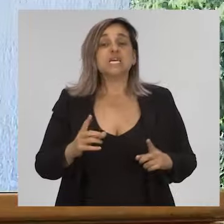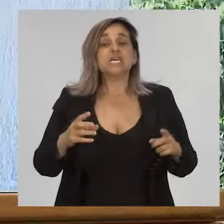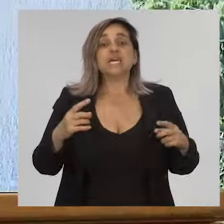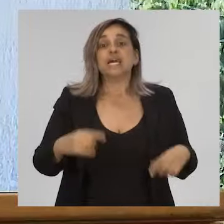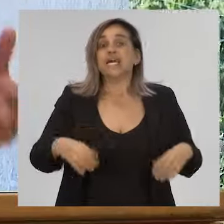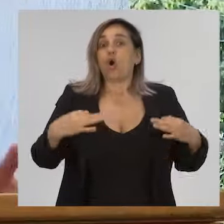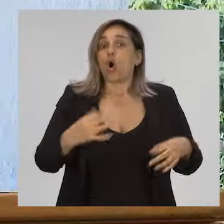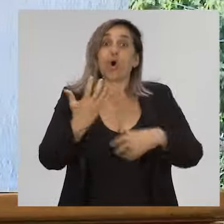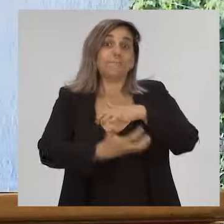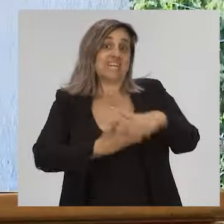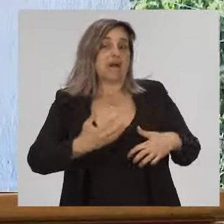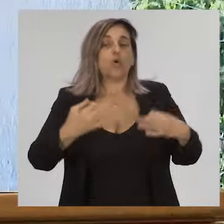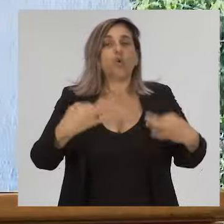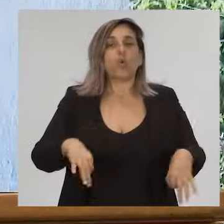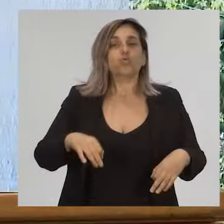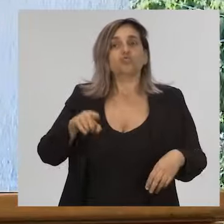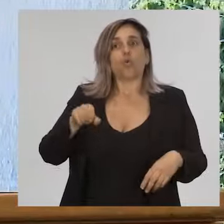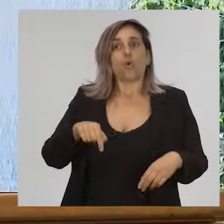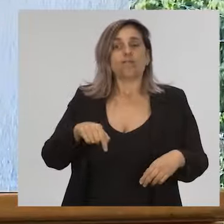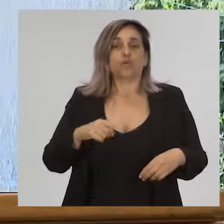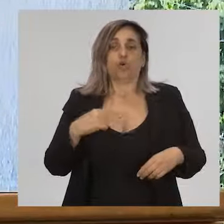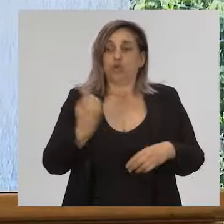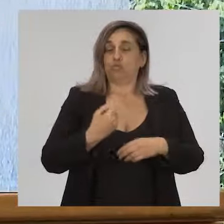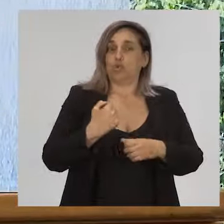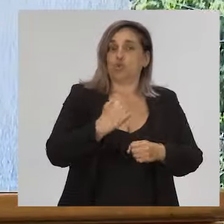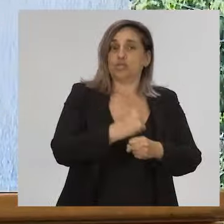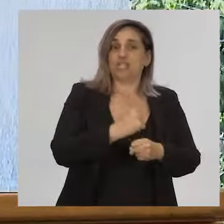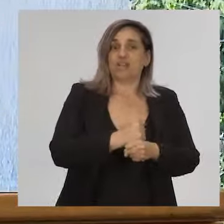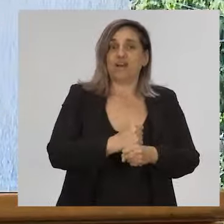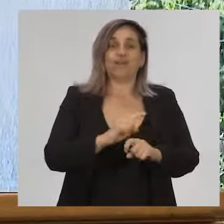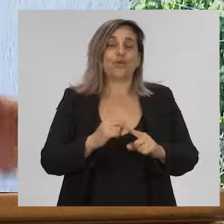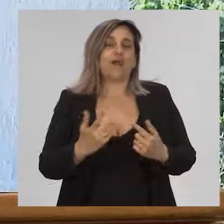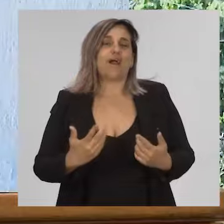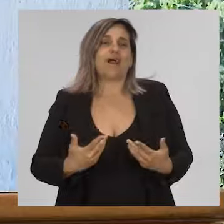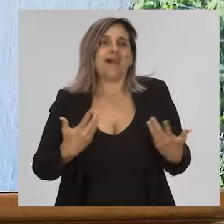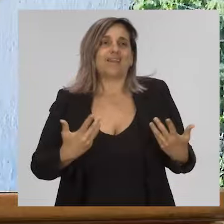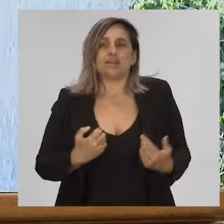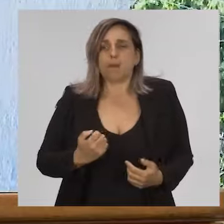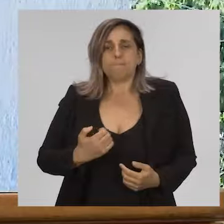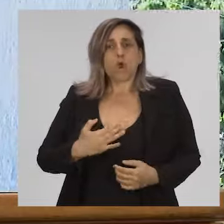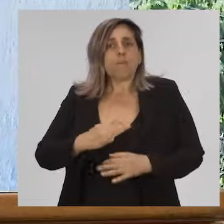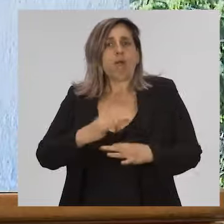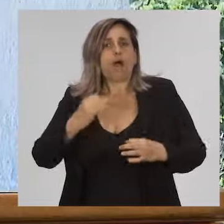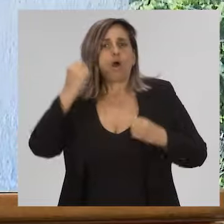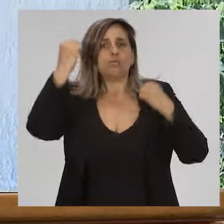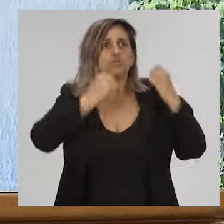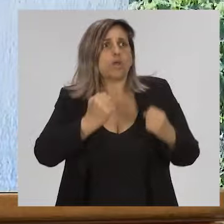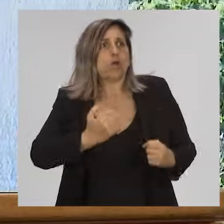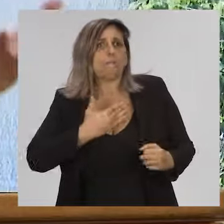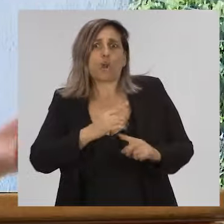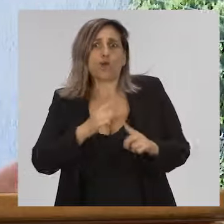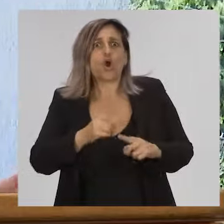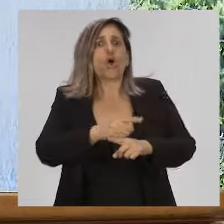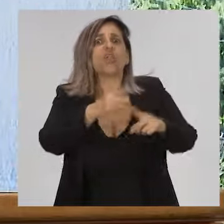el gobierno, cuando la materia prima con la cual uno trabaja no son las alegrías propias, las tristezas propias, los sueños propios,